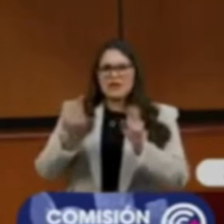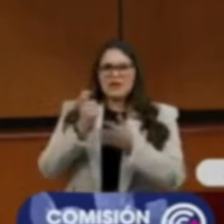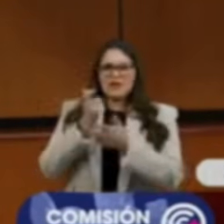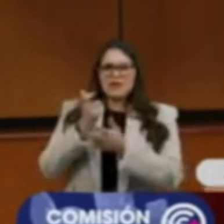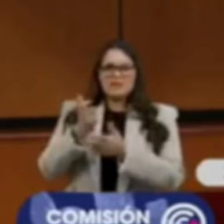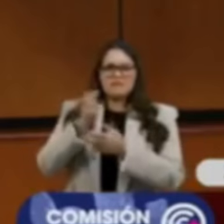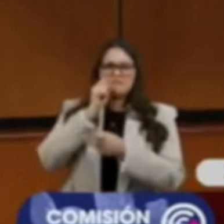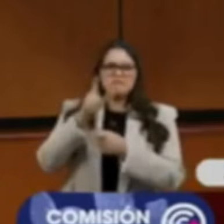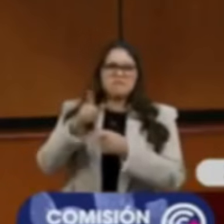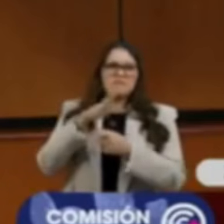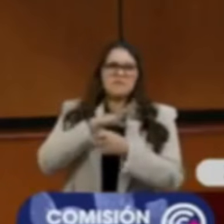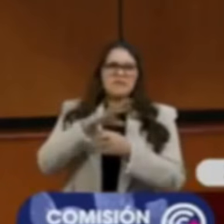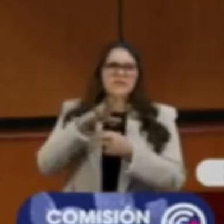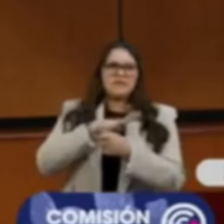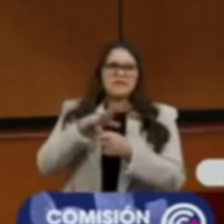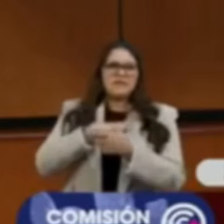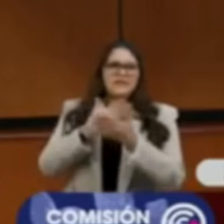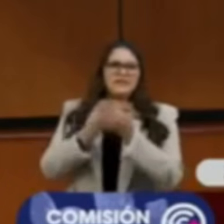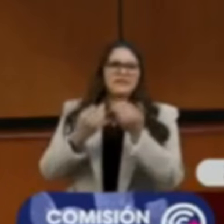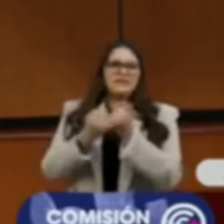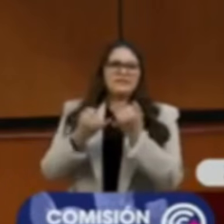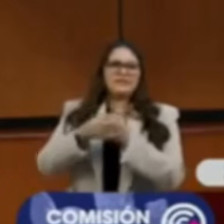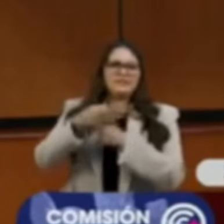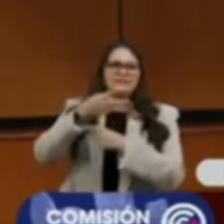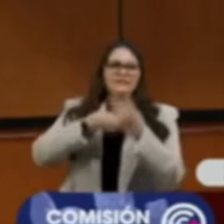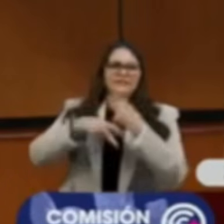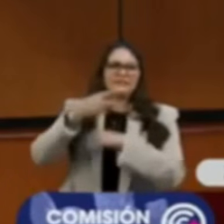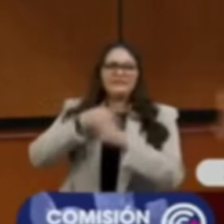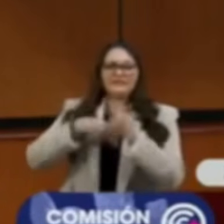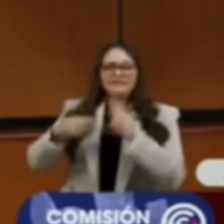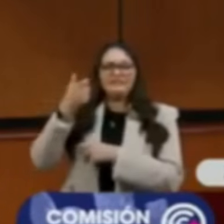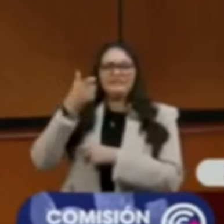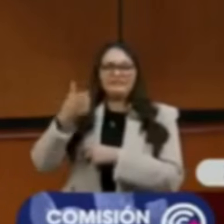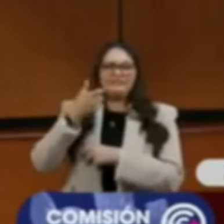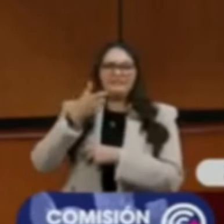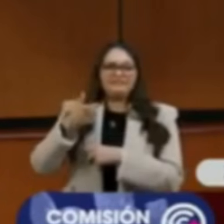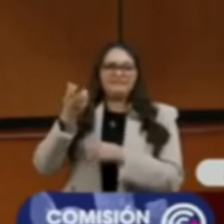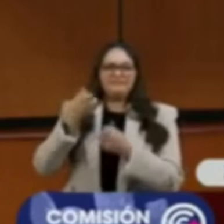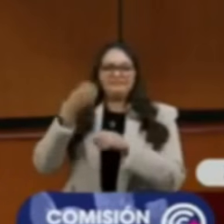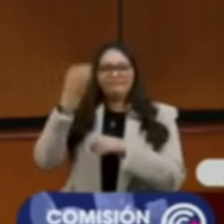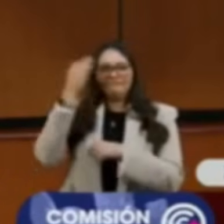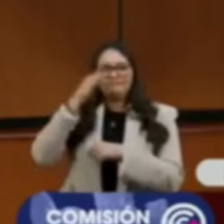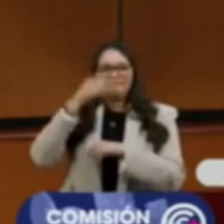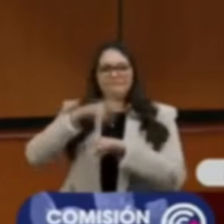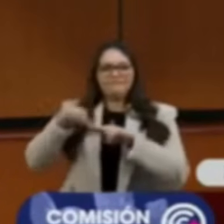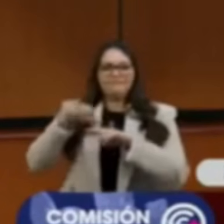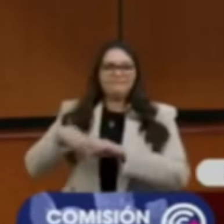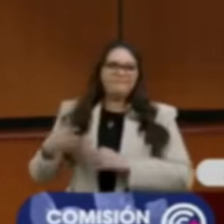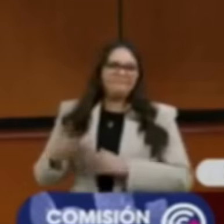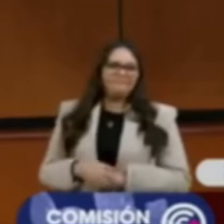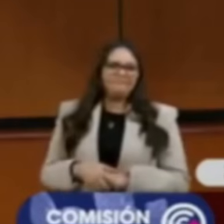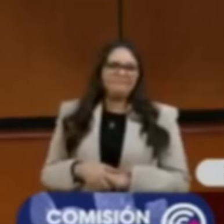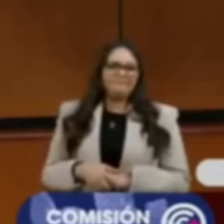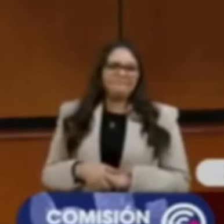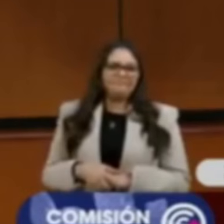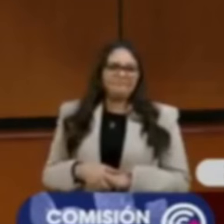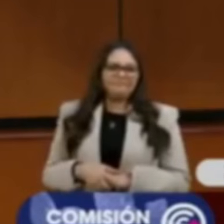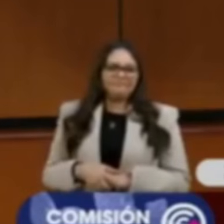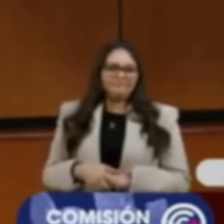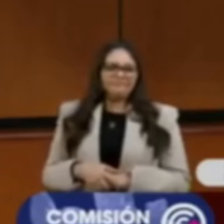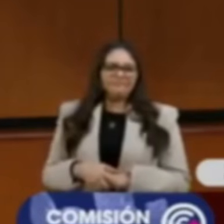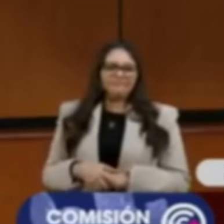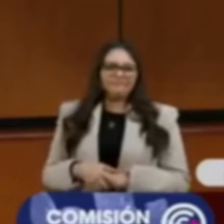de nuestro país, porque les encanta emitir comprobantes fiscales inexistentes. Y quiero decirles, toda la